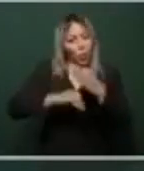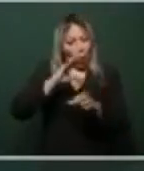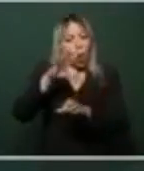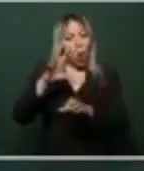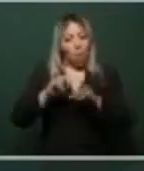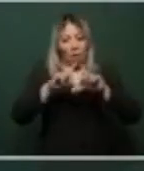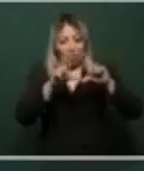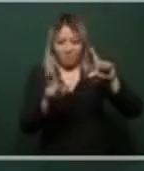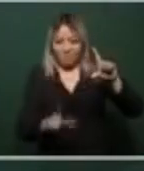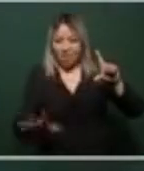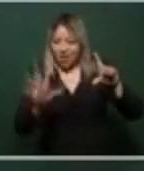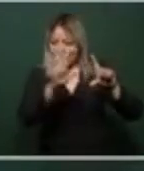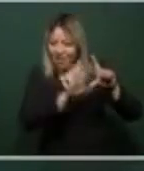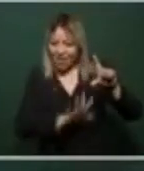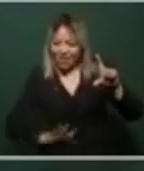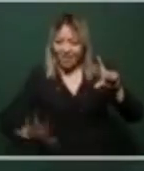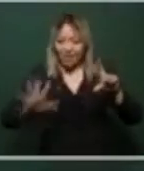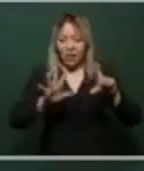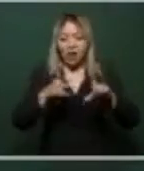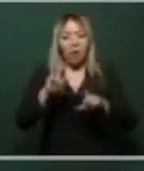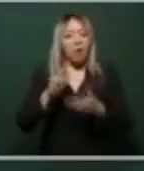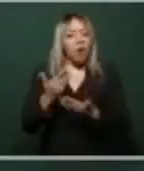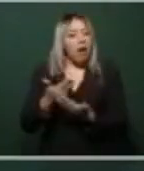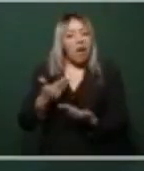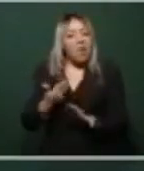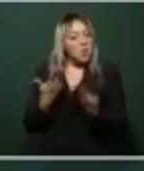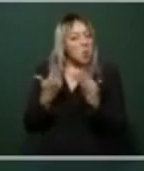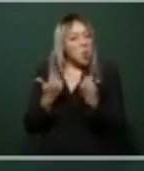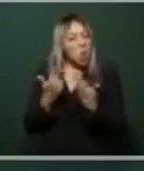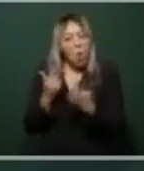no había protección para la gente.